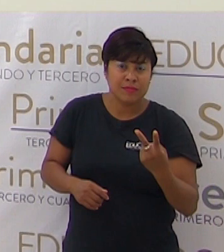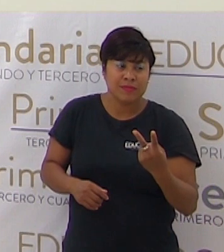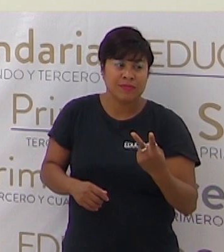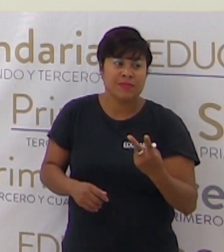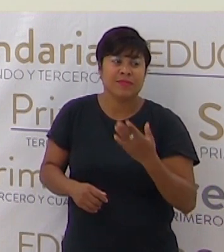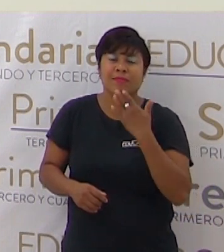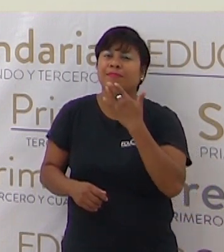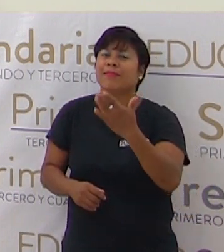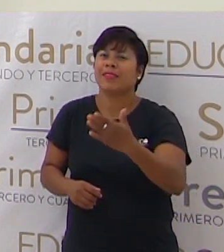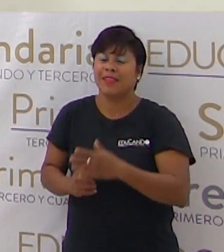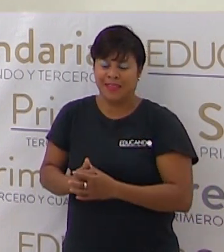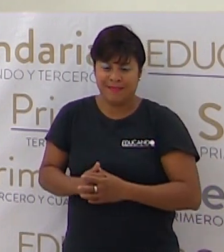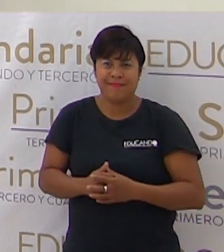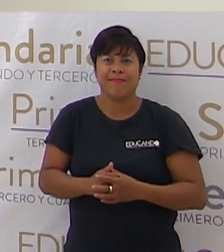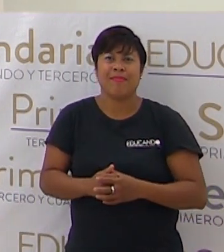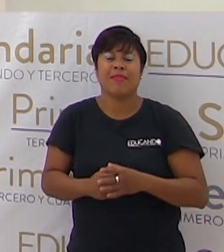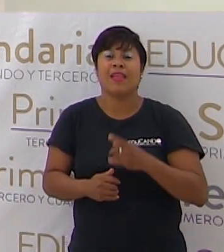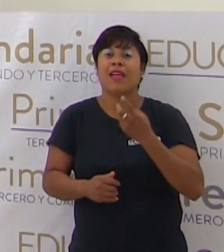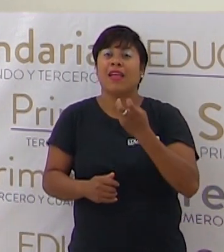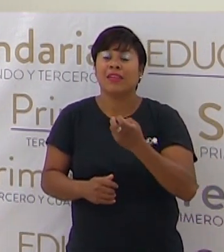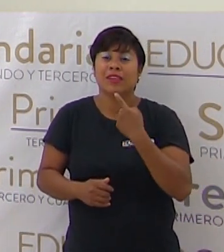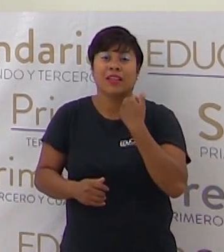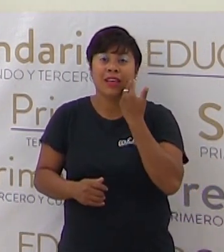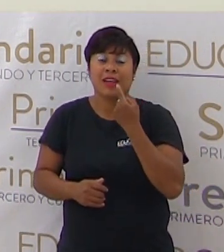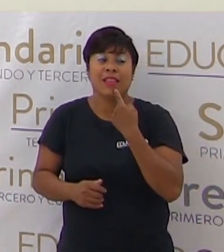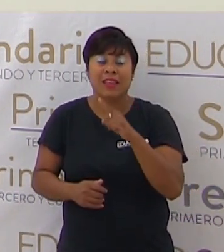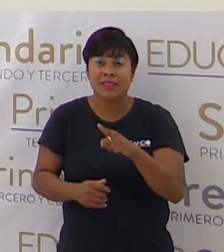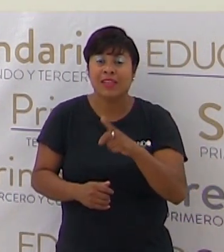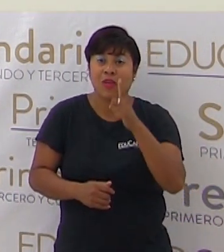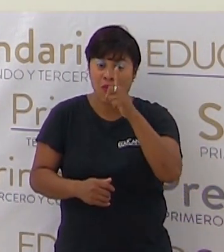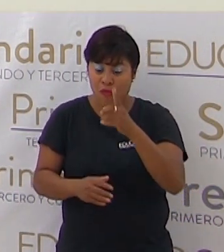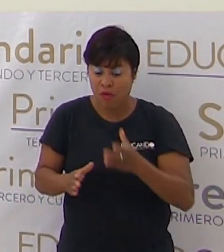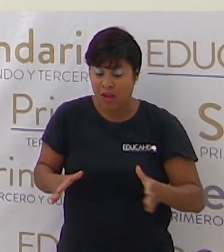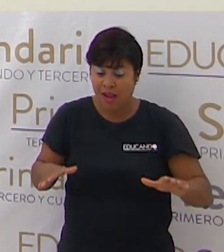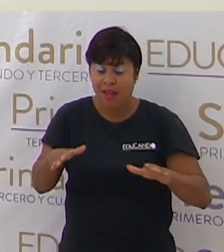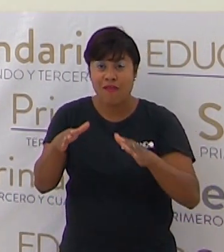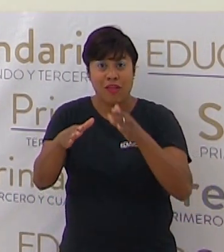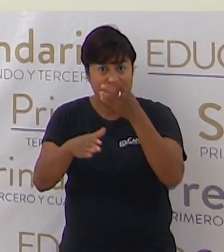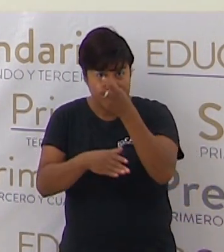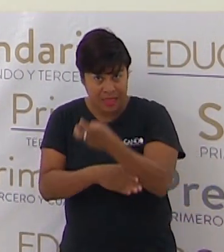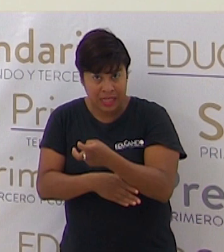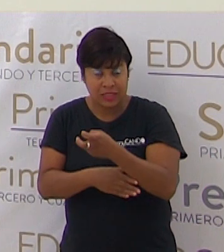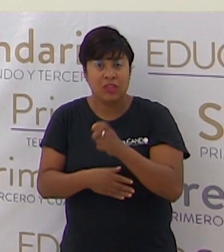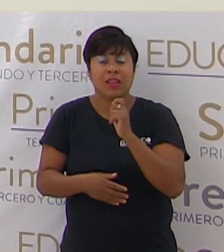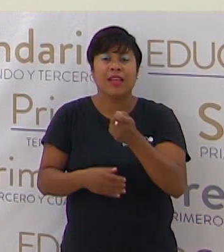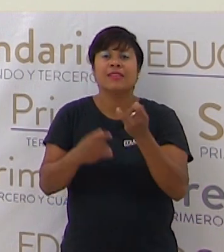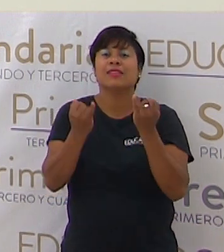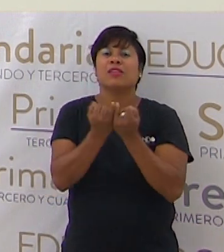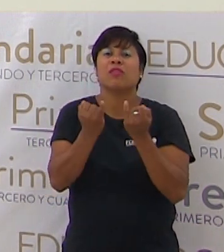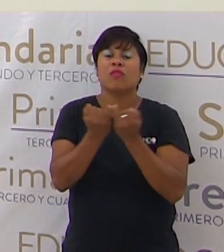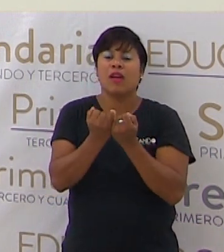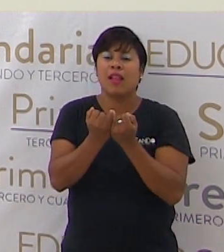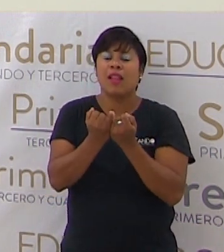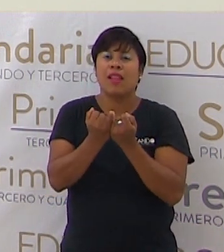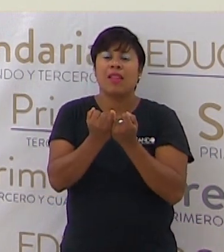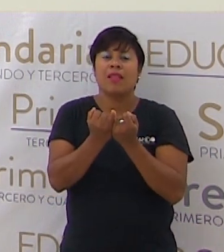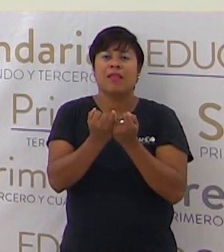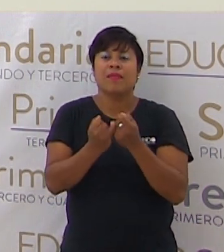¿30? ¿31? ¿32? Muy bien. Entonces, quiere decir que un garrafón de estos es igual a